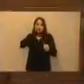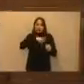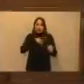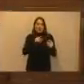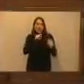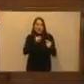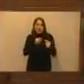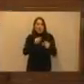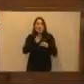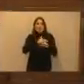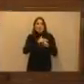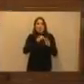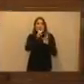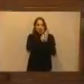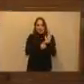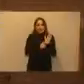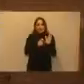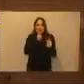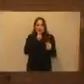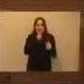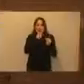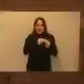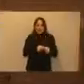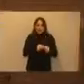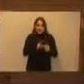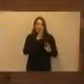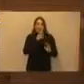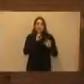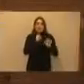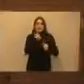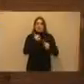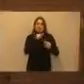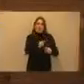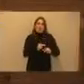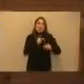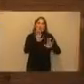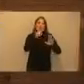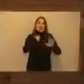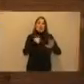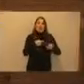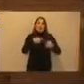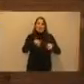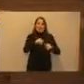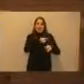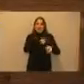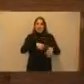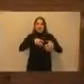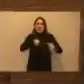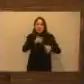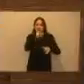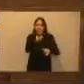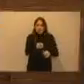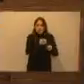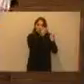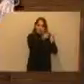redactar su articulado. Pero mire, yo ahora le voy a contestar a algunos casos, pero yo no voy a dar ni un nombre ni un apellido. Usted ha dado 19. Seguramente